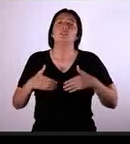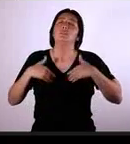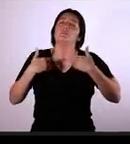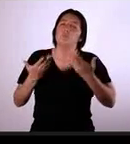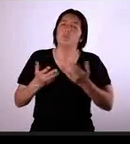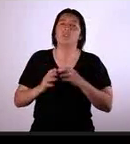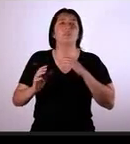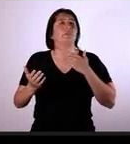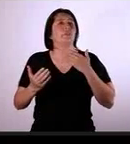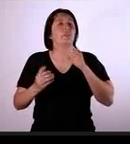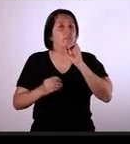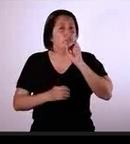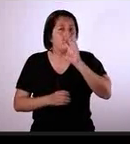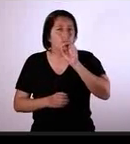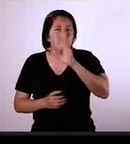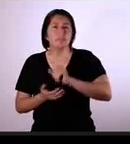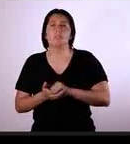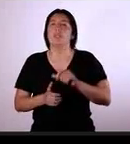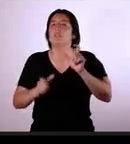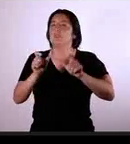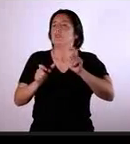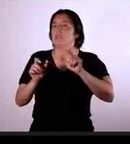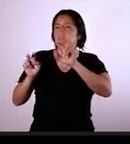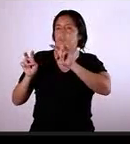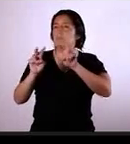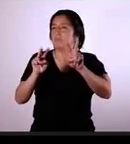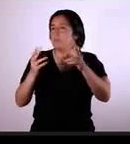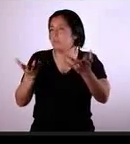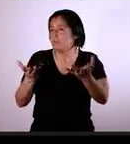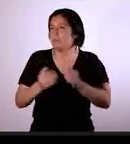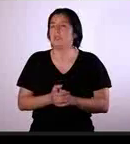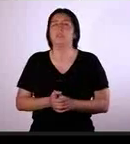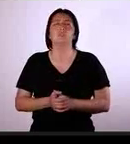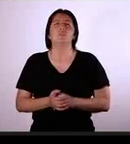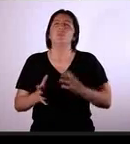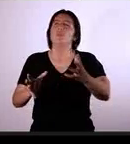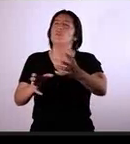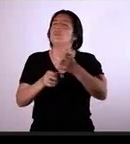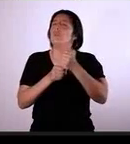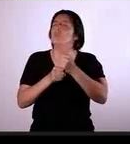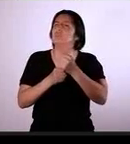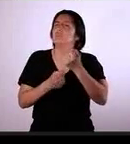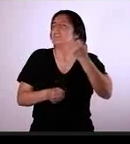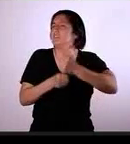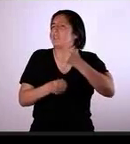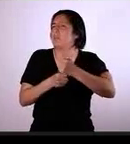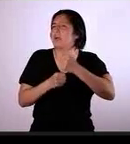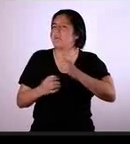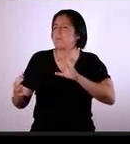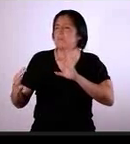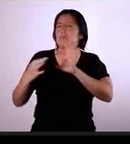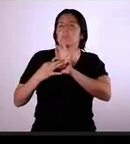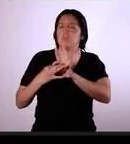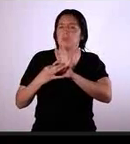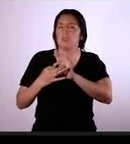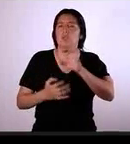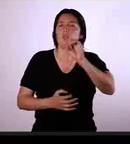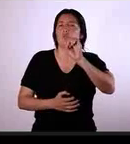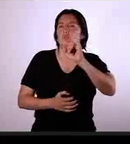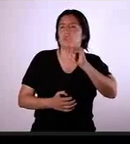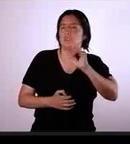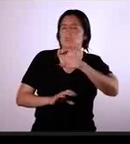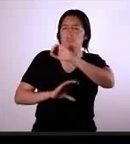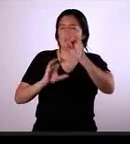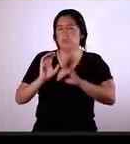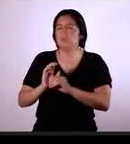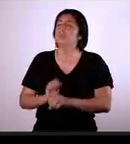poder comunicar a tu teleaudiencia los logros que hemos tenido del trabajo conjunto entre Locitel y CONADIS, ¿no? Así